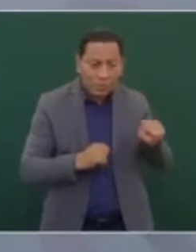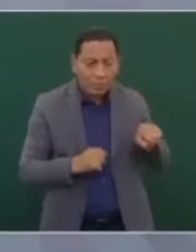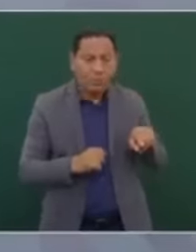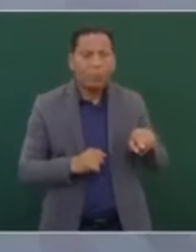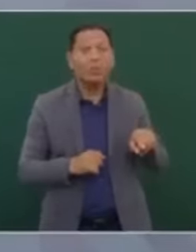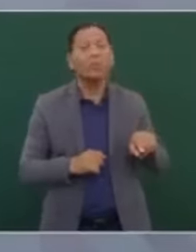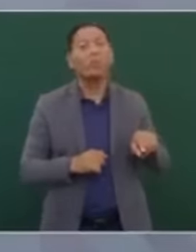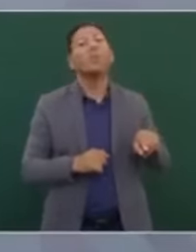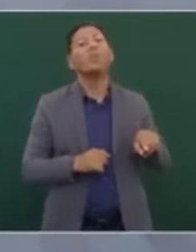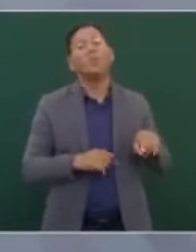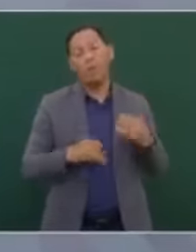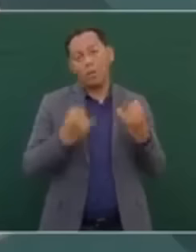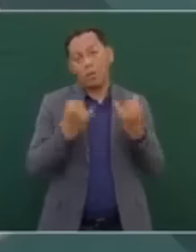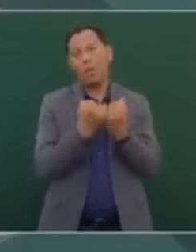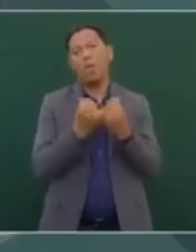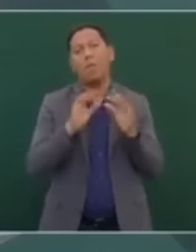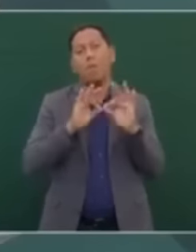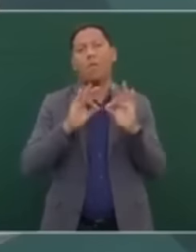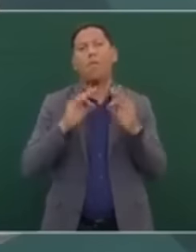también